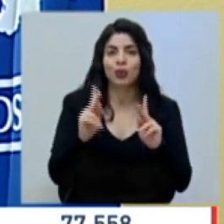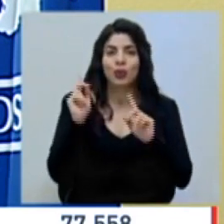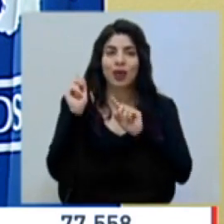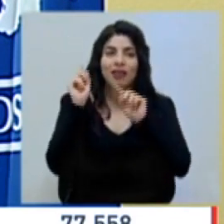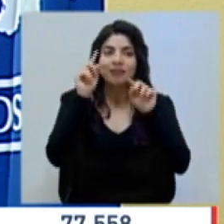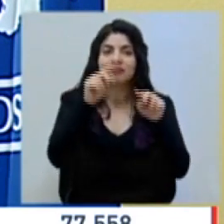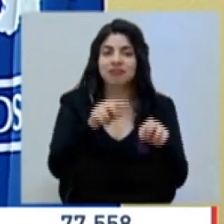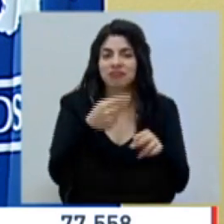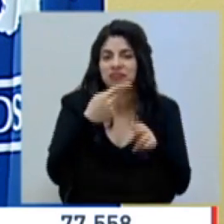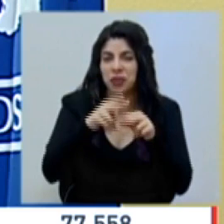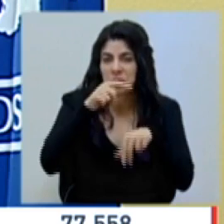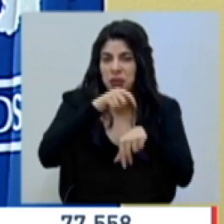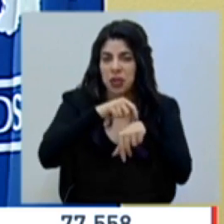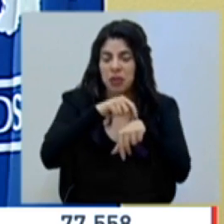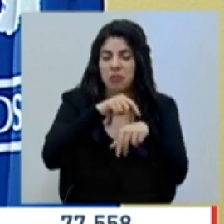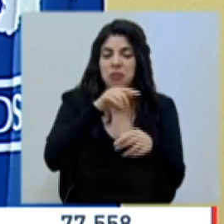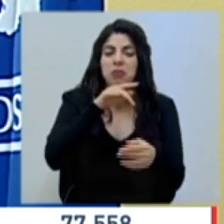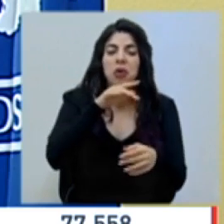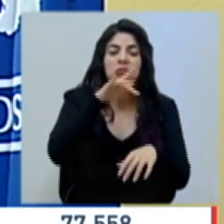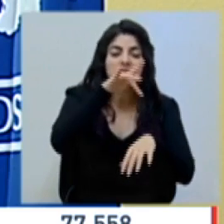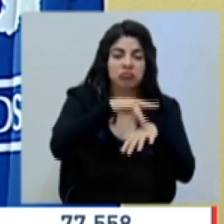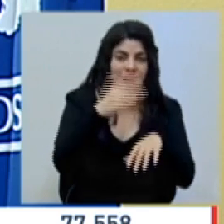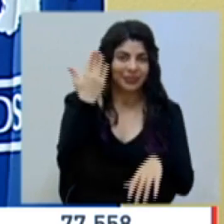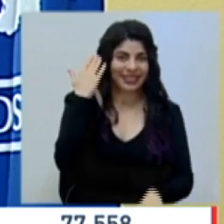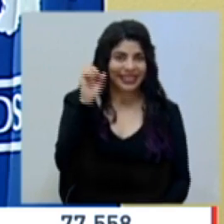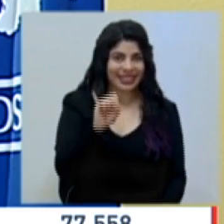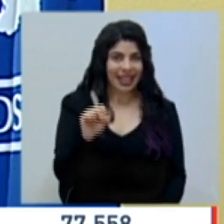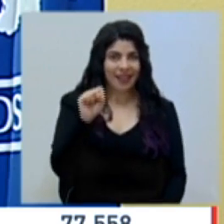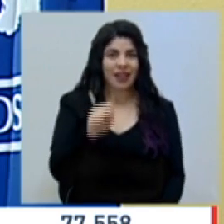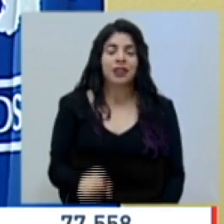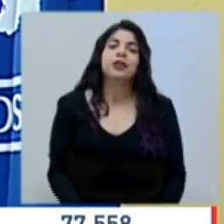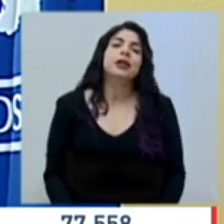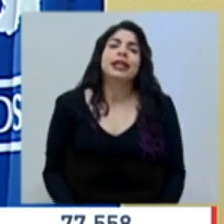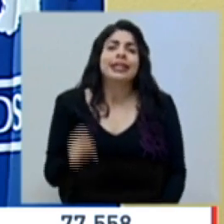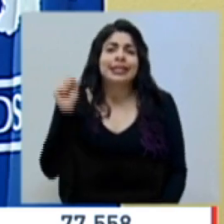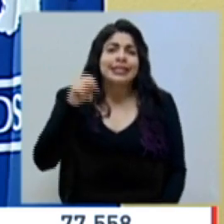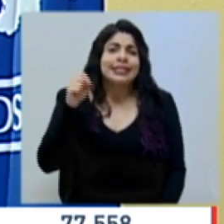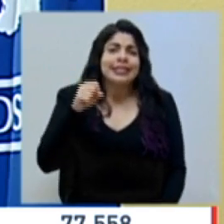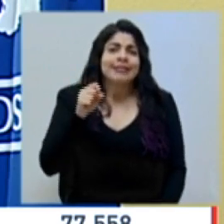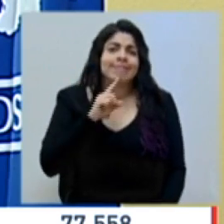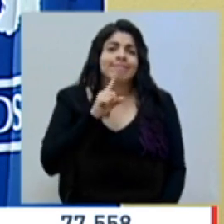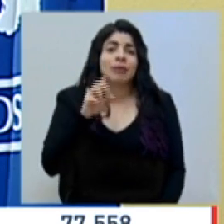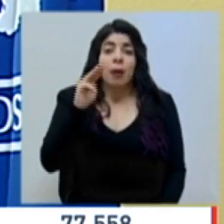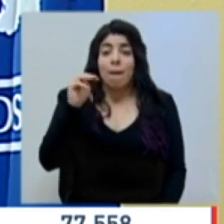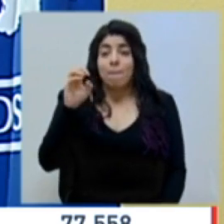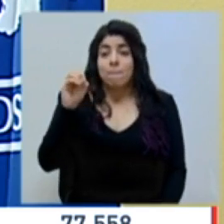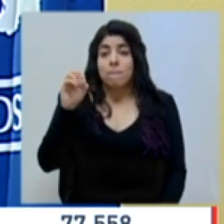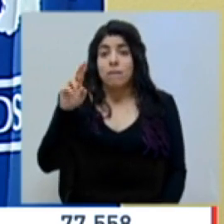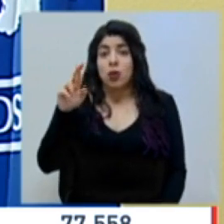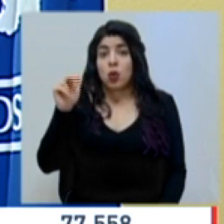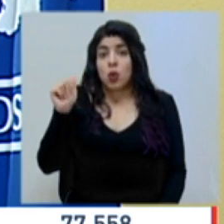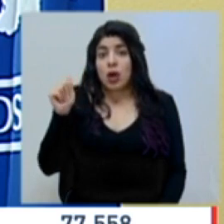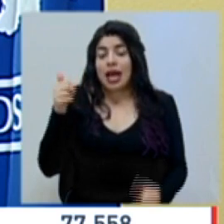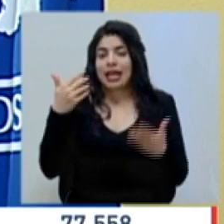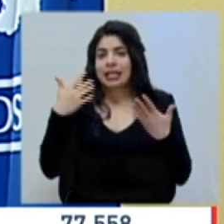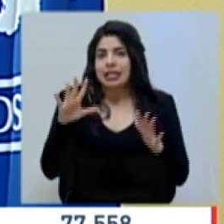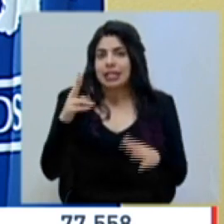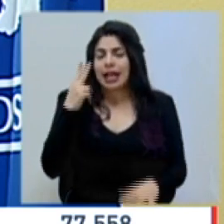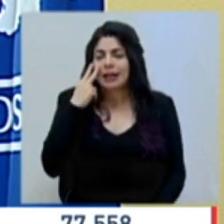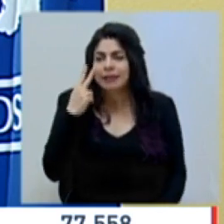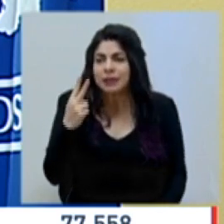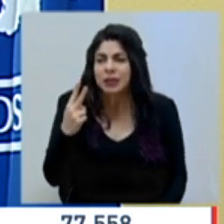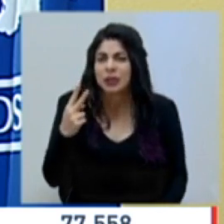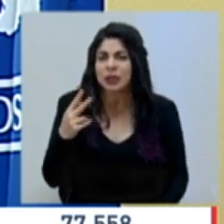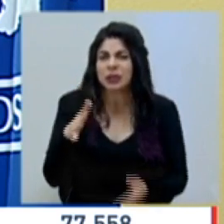un momento en algunos sitios con ellos el día sábado, sí, en el caso de Mora vimos